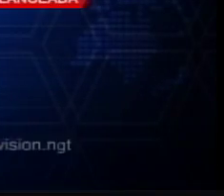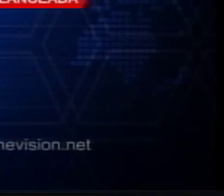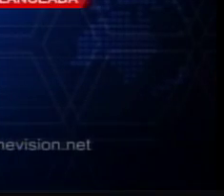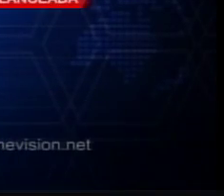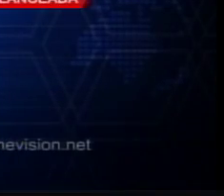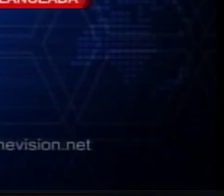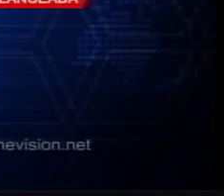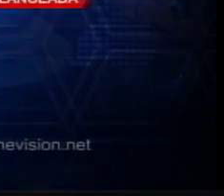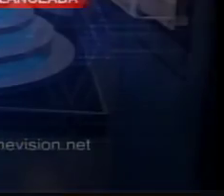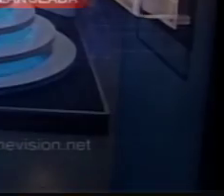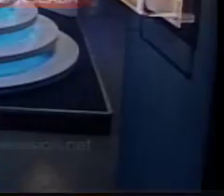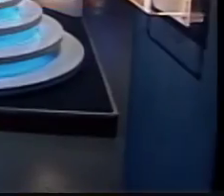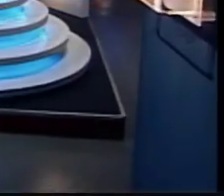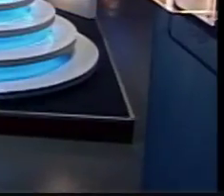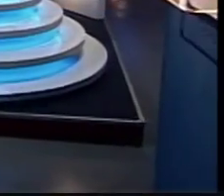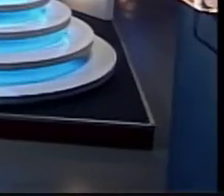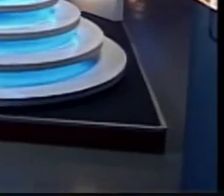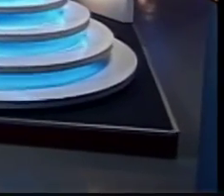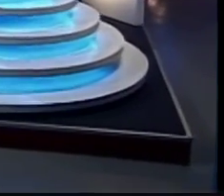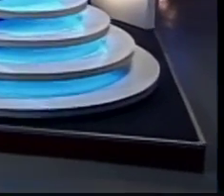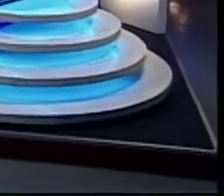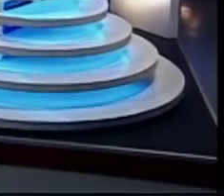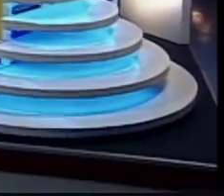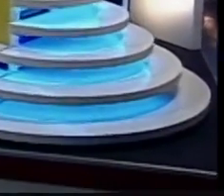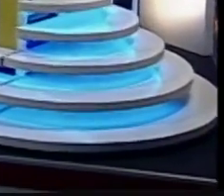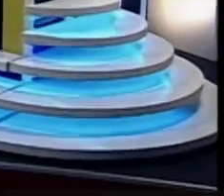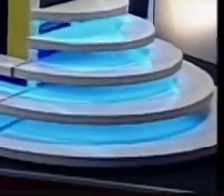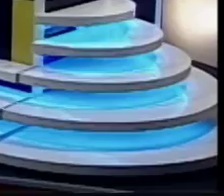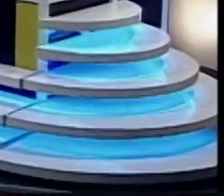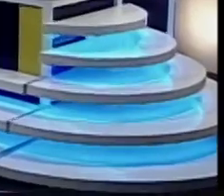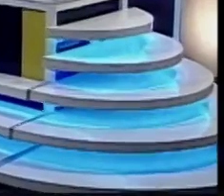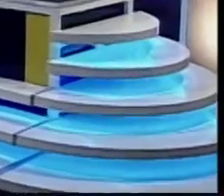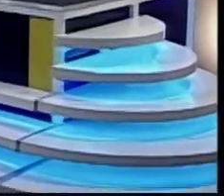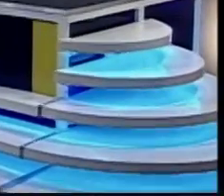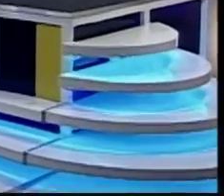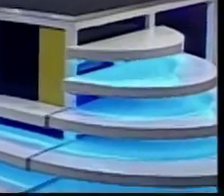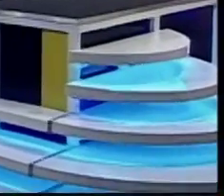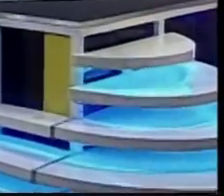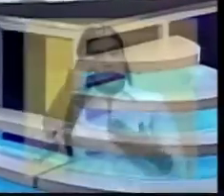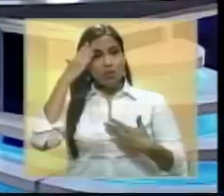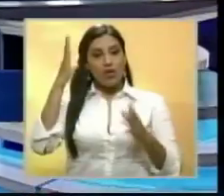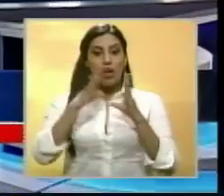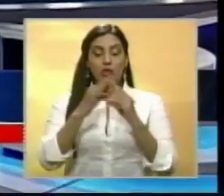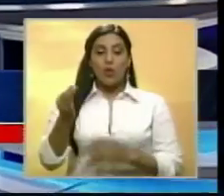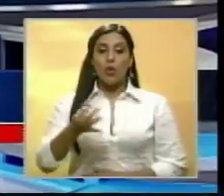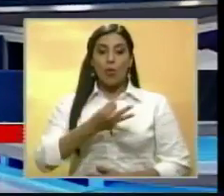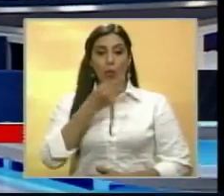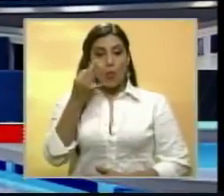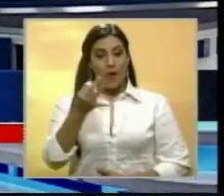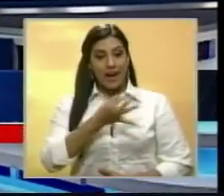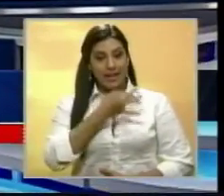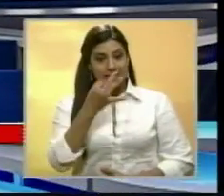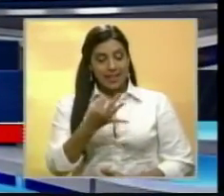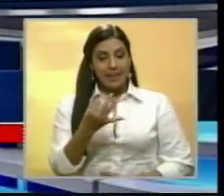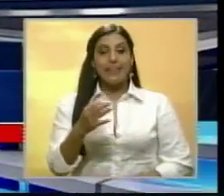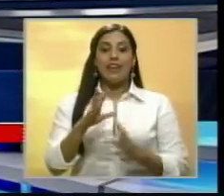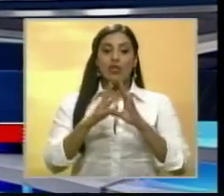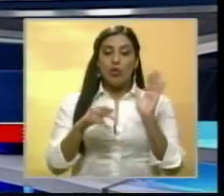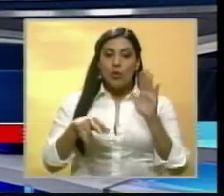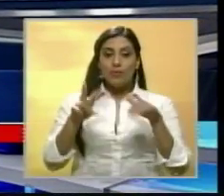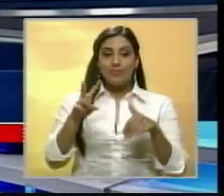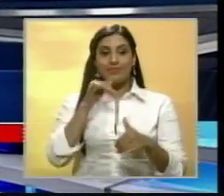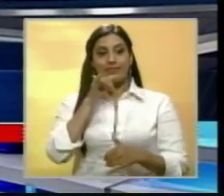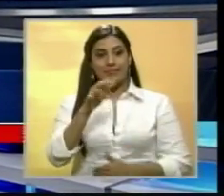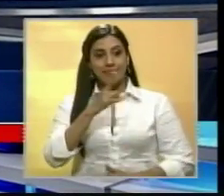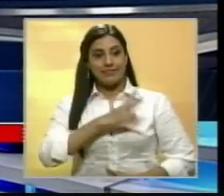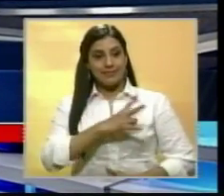Noticiero Venevisión. Información justa y balanceada. ¿Qué tal, amigos? Tengan todos muy buenas tardes y sean